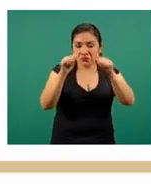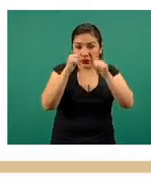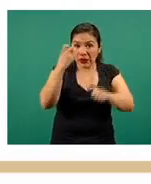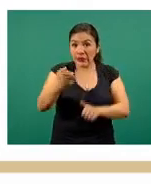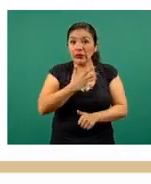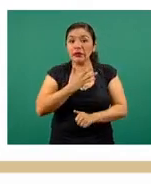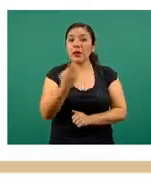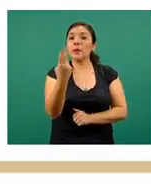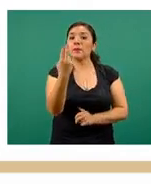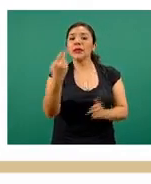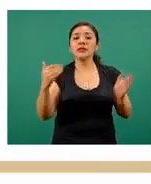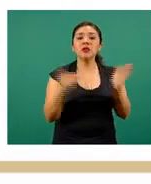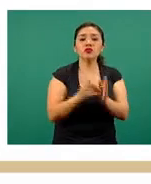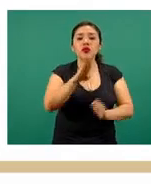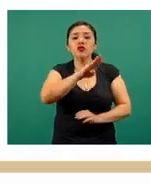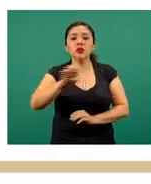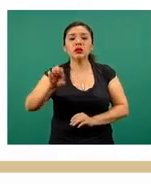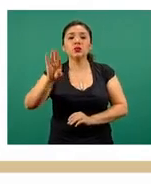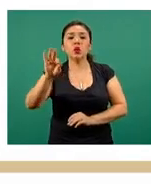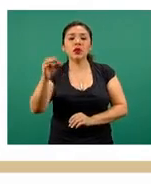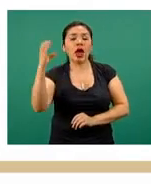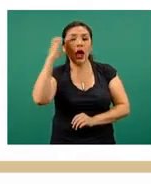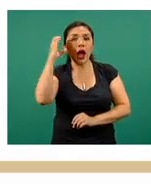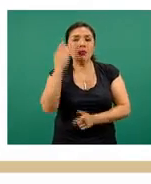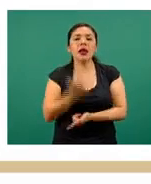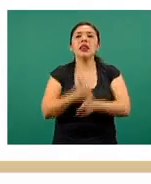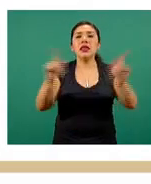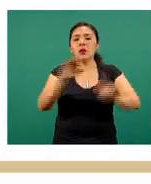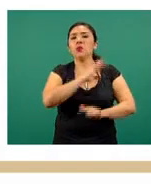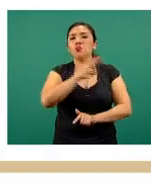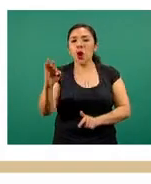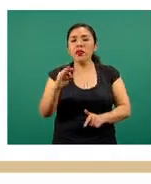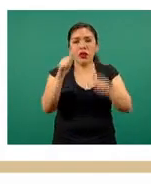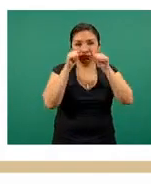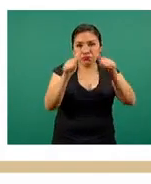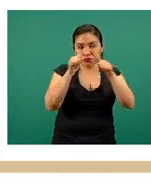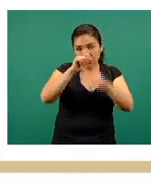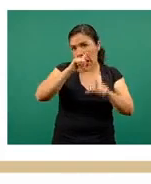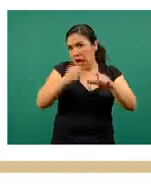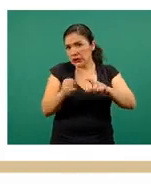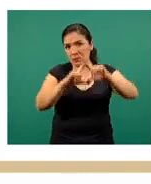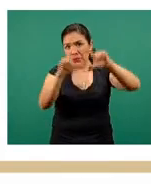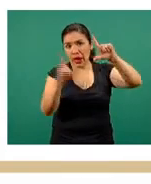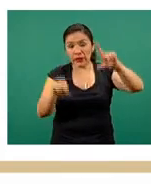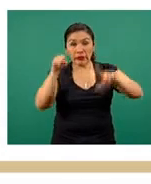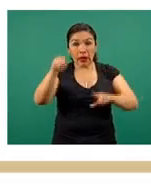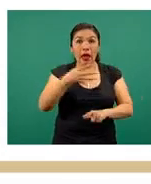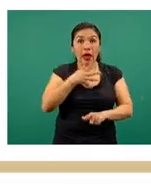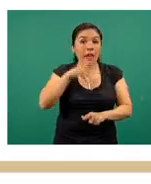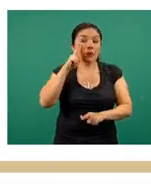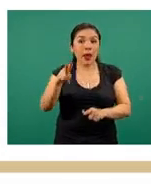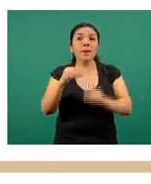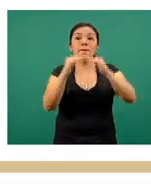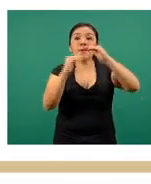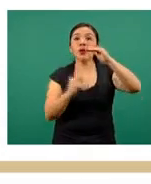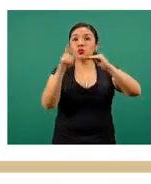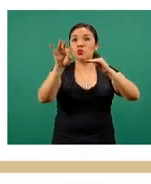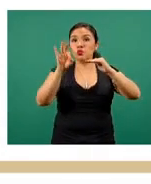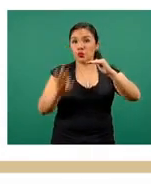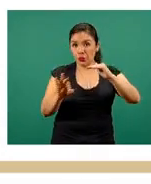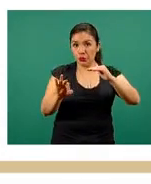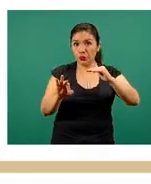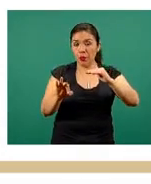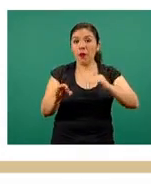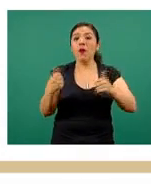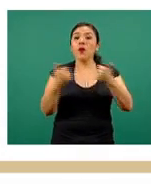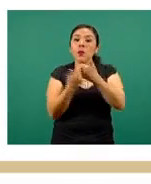de 25.900 camas disponibles en todo el país. Aquí se encuentra esta disminución de un punto porcentual que